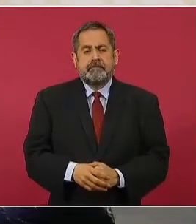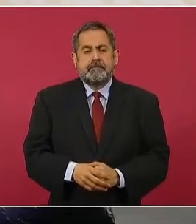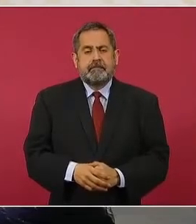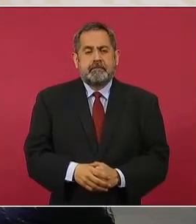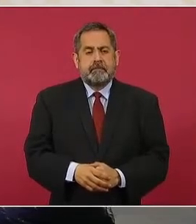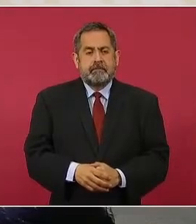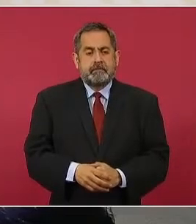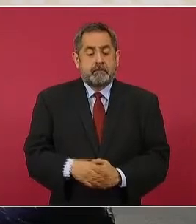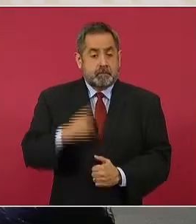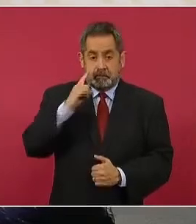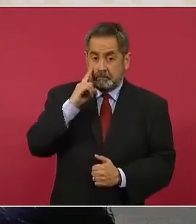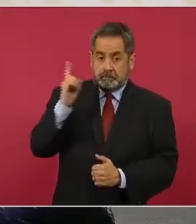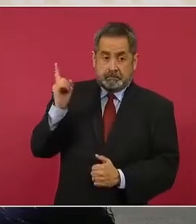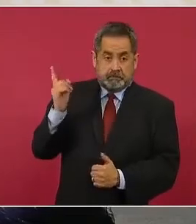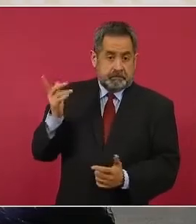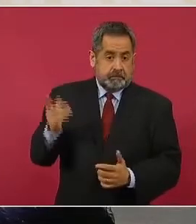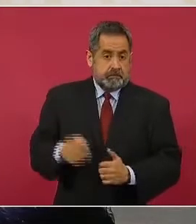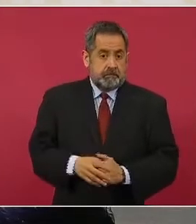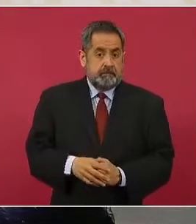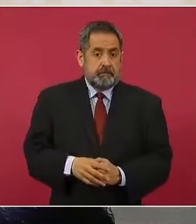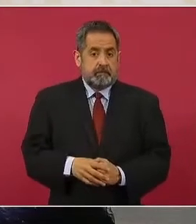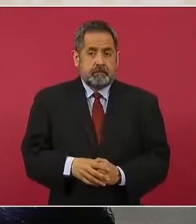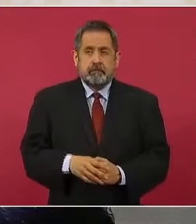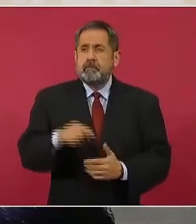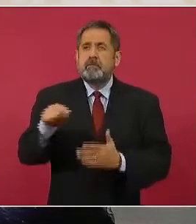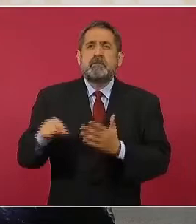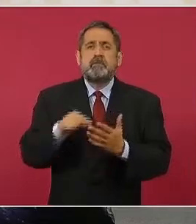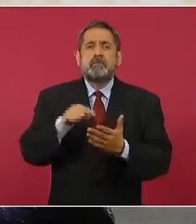como quisiéramos, queremos más.